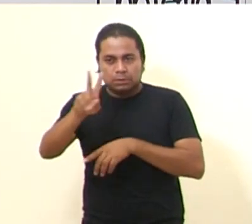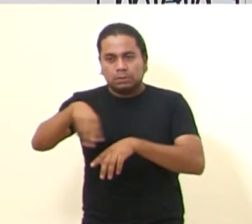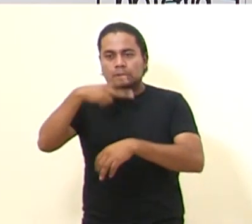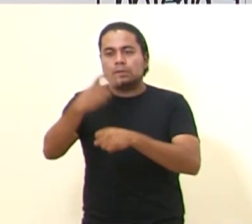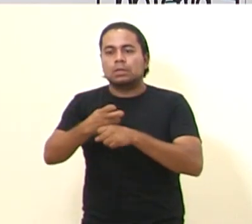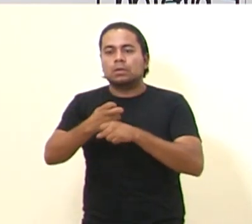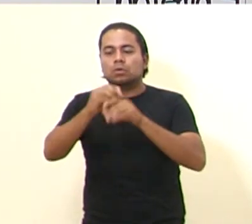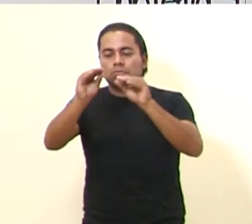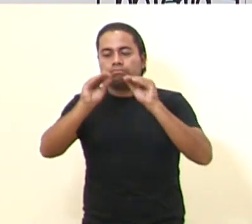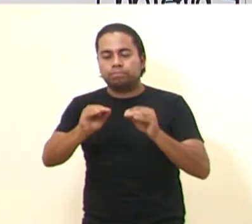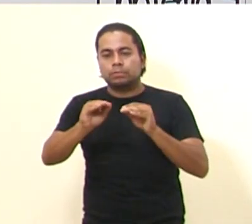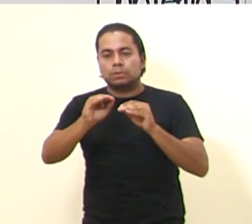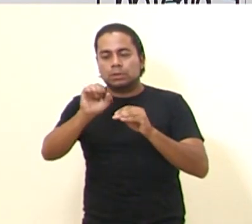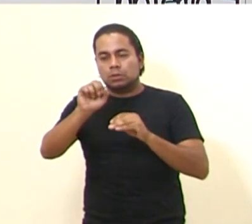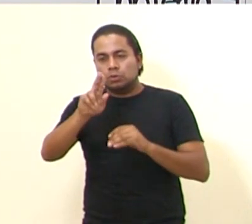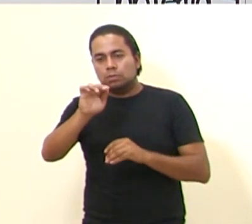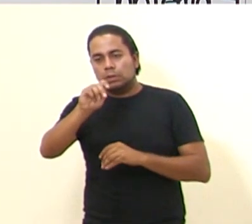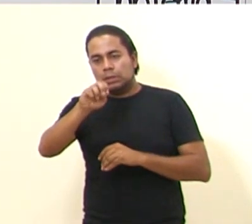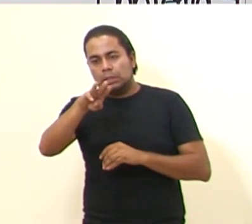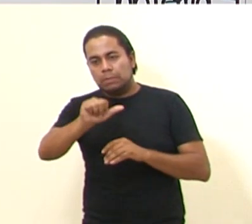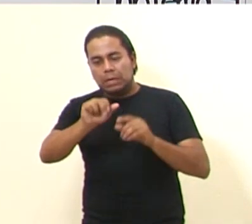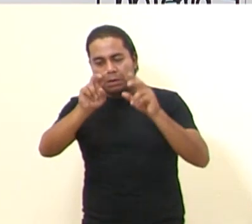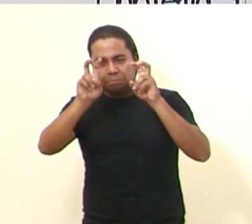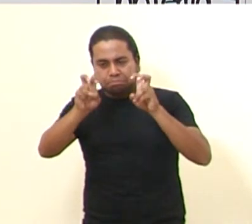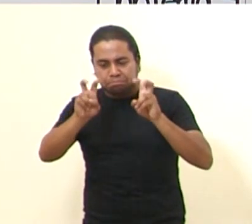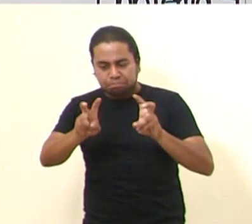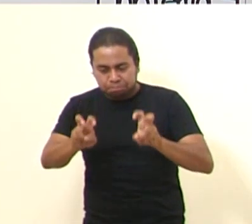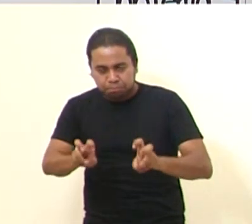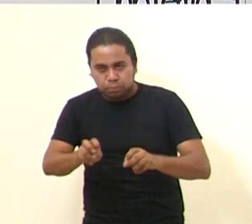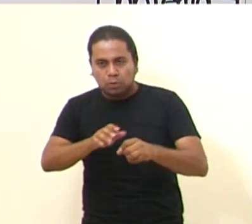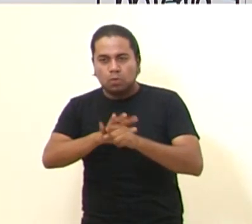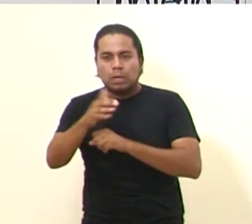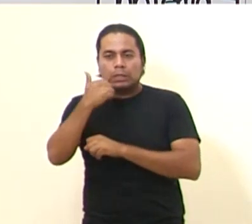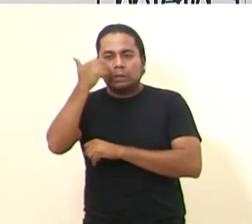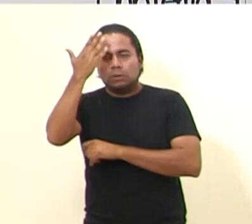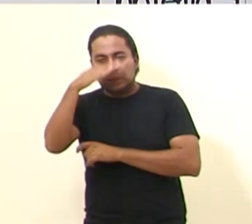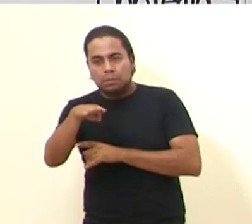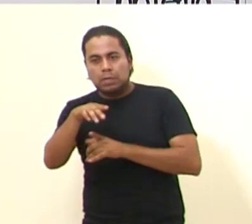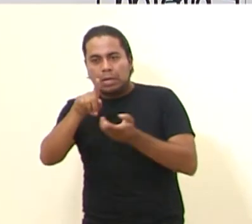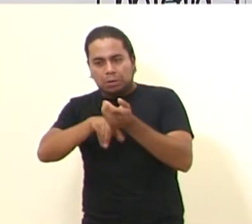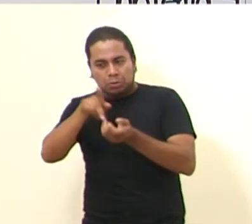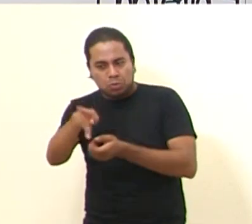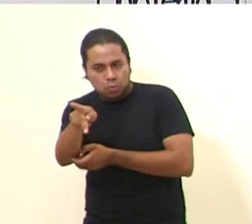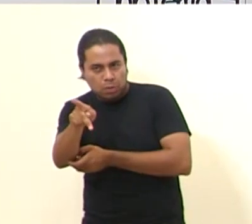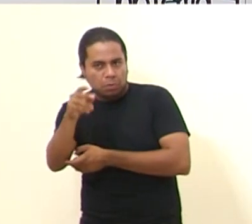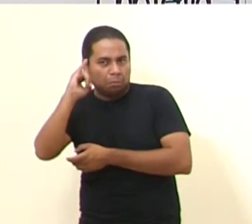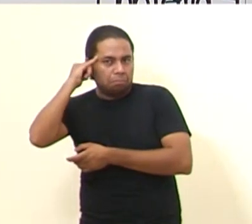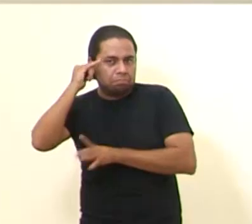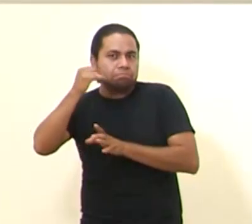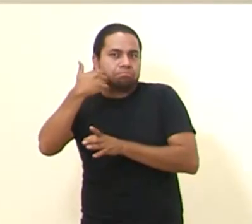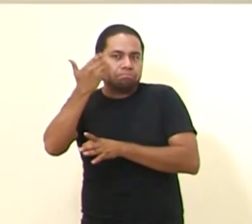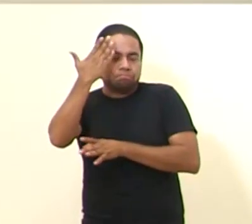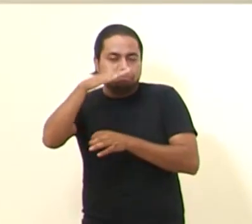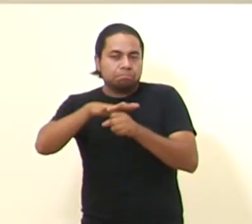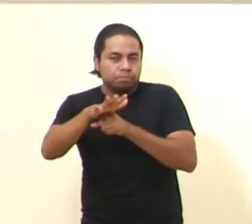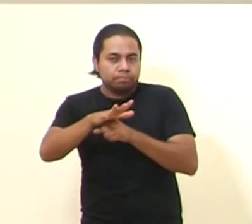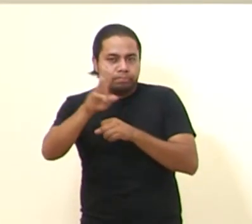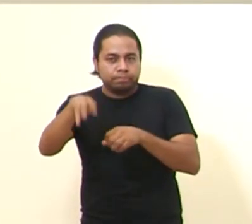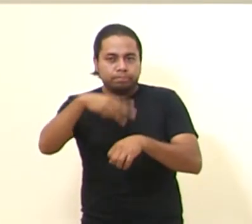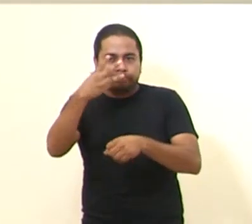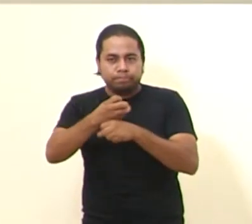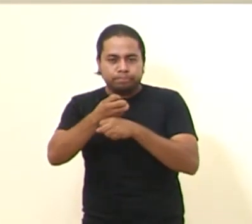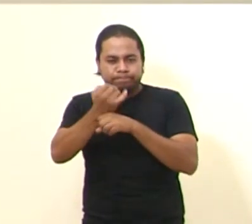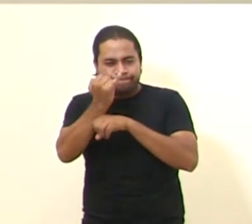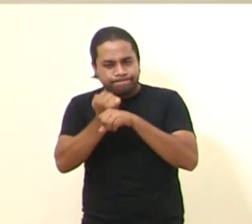los subtemas. ¿Qué es lo que quiero saber de ese tema, de ese pueblo indígena? Buscar